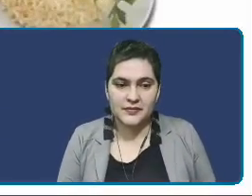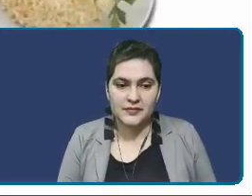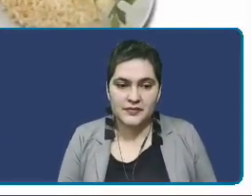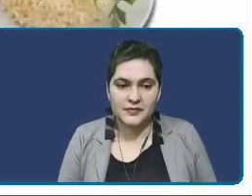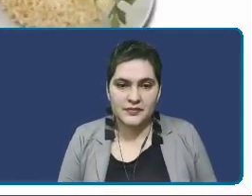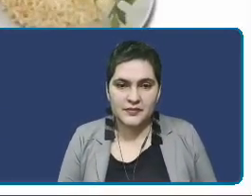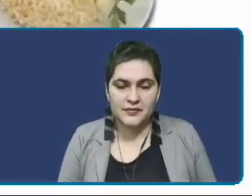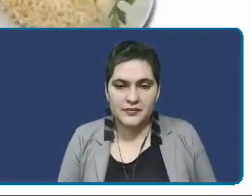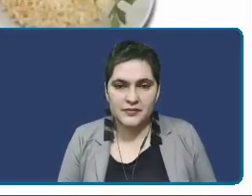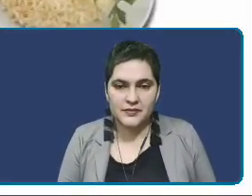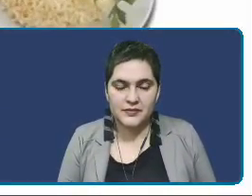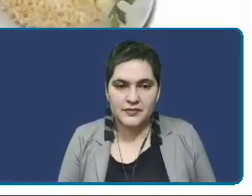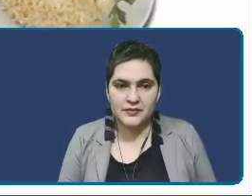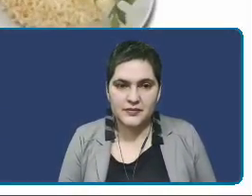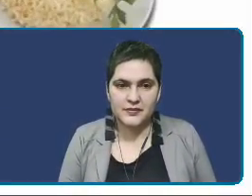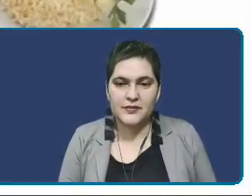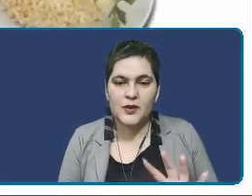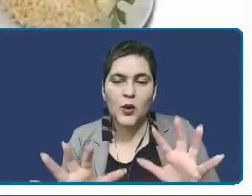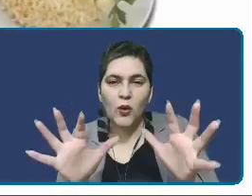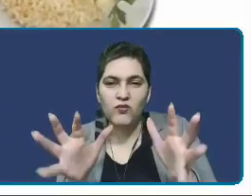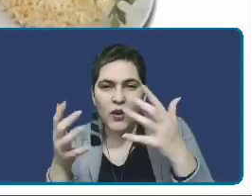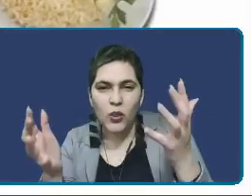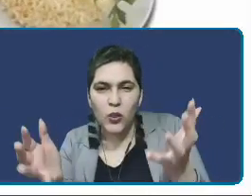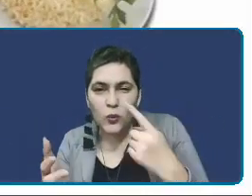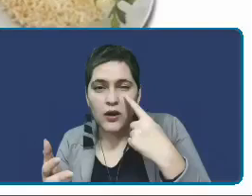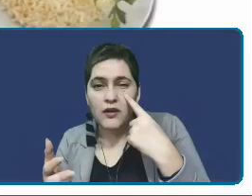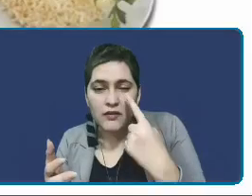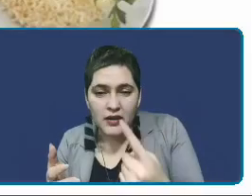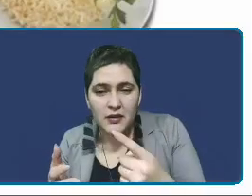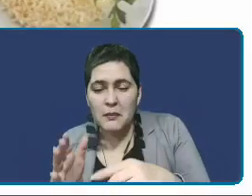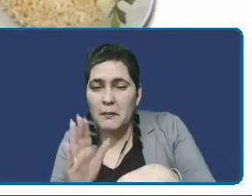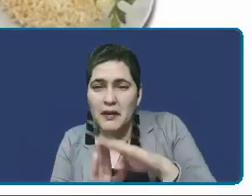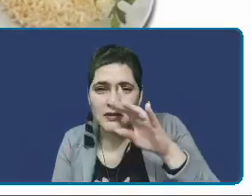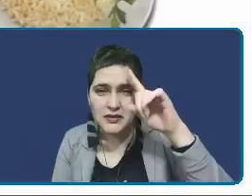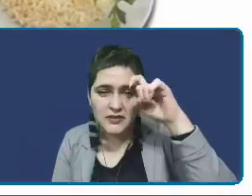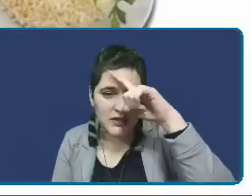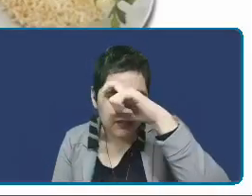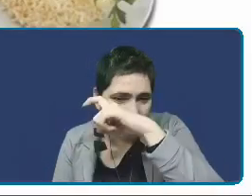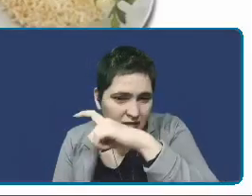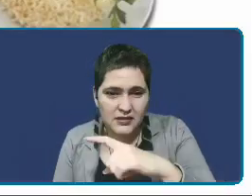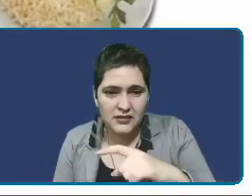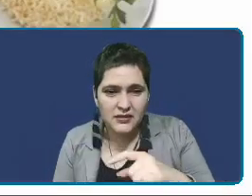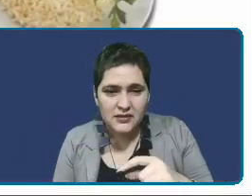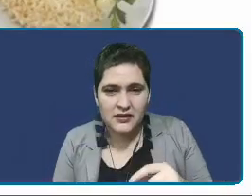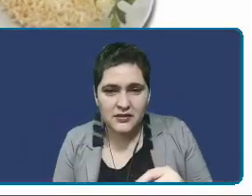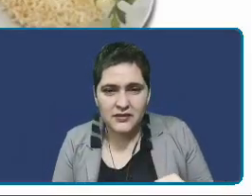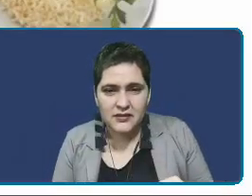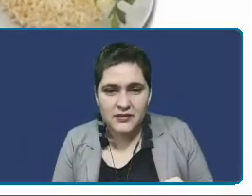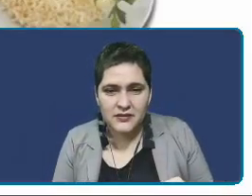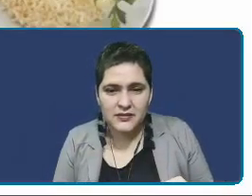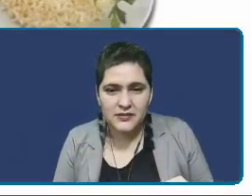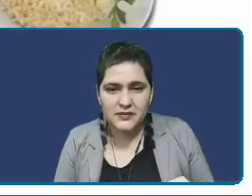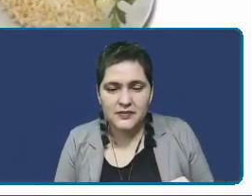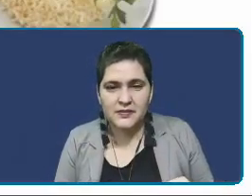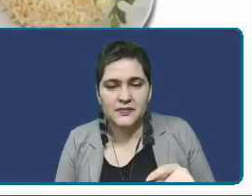niños, ¿no es cierto? Pero es la que más va a costar a eh, eh, un